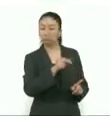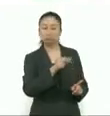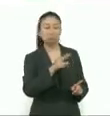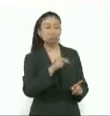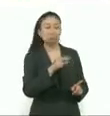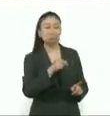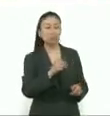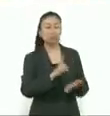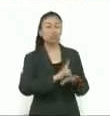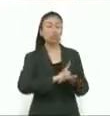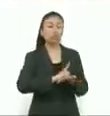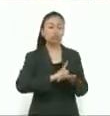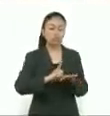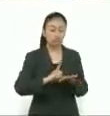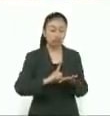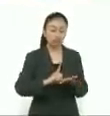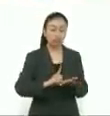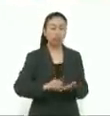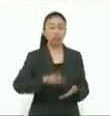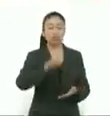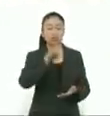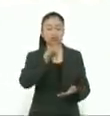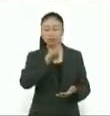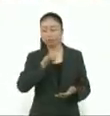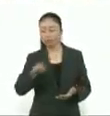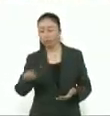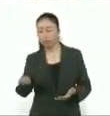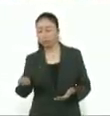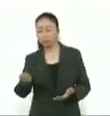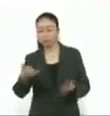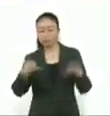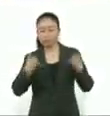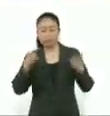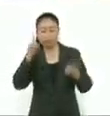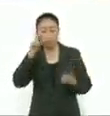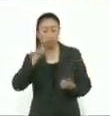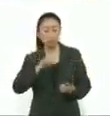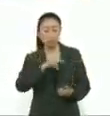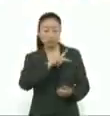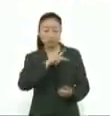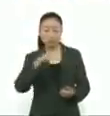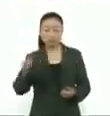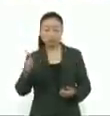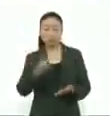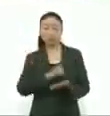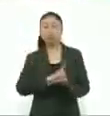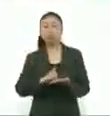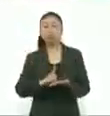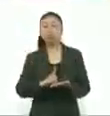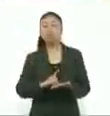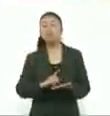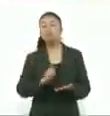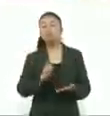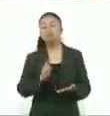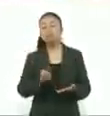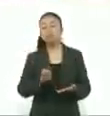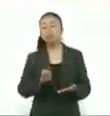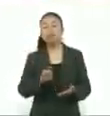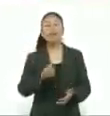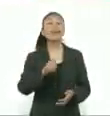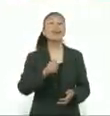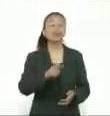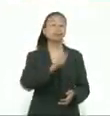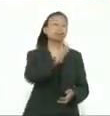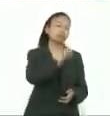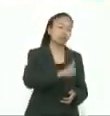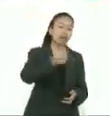los derechos de las niñas y las mujeres significa que puedan lograr cada una de ellas sus sueños